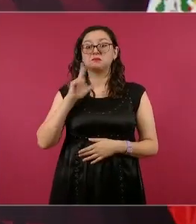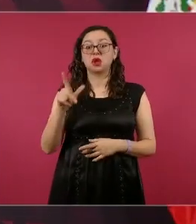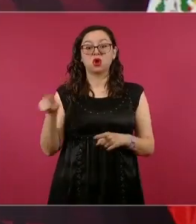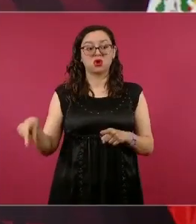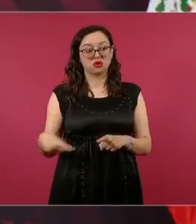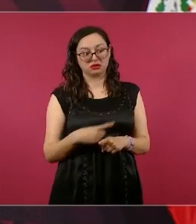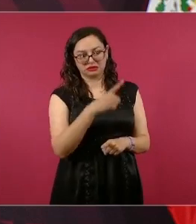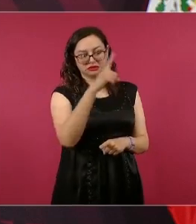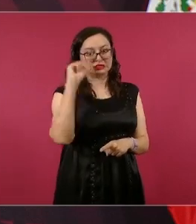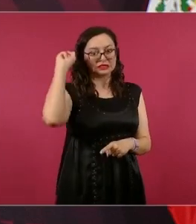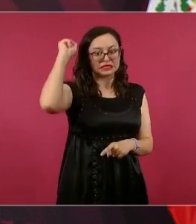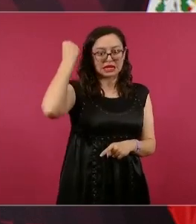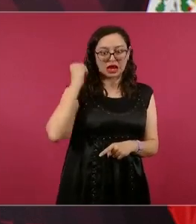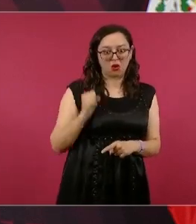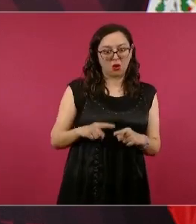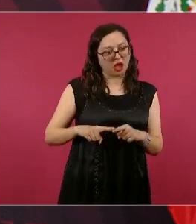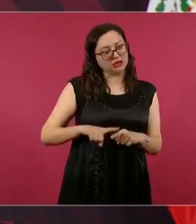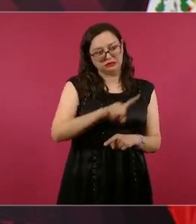Sinaloa?